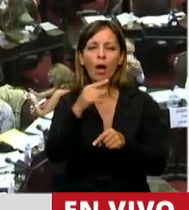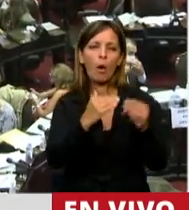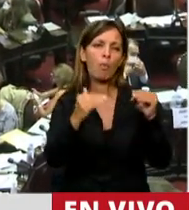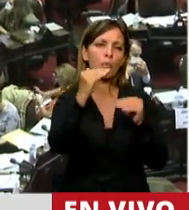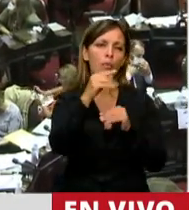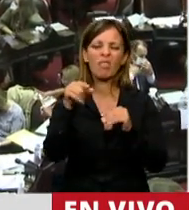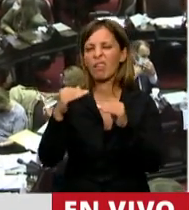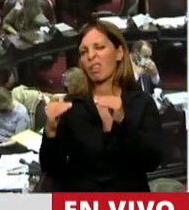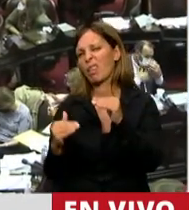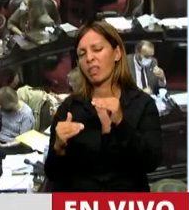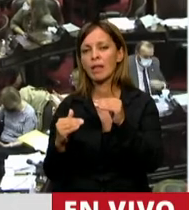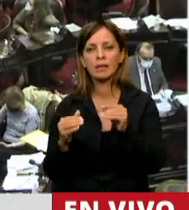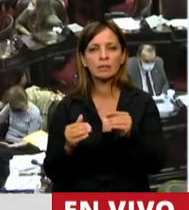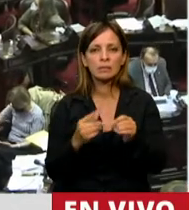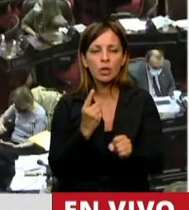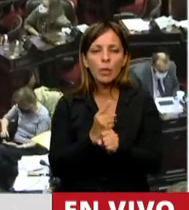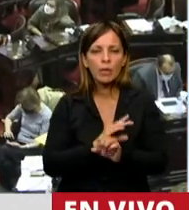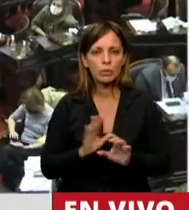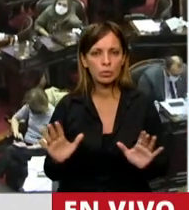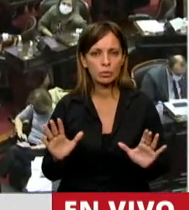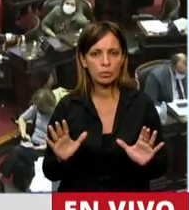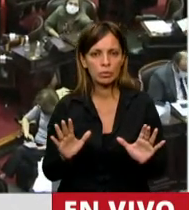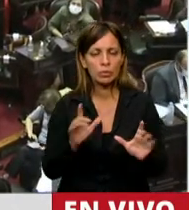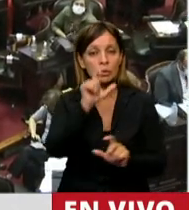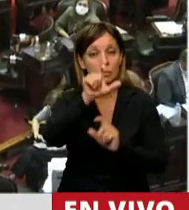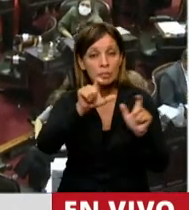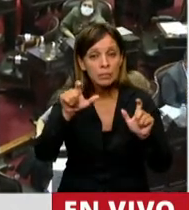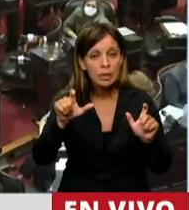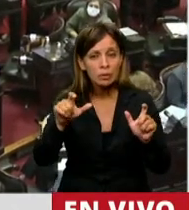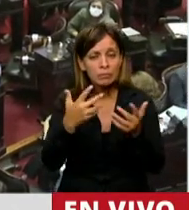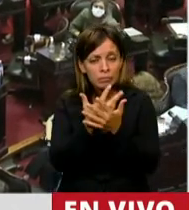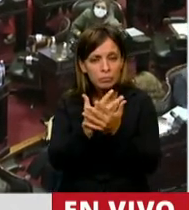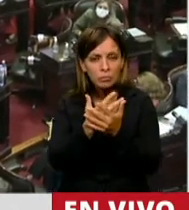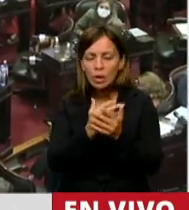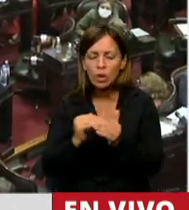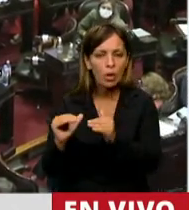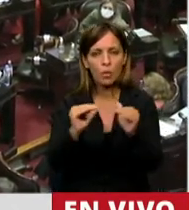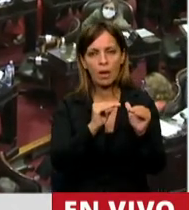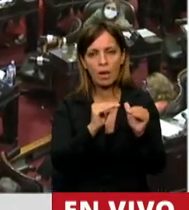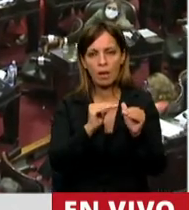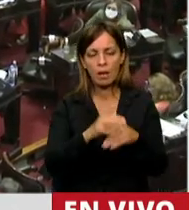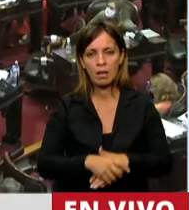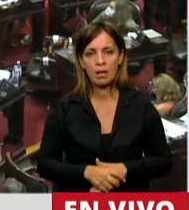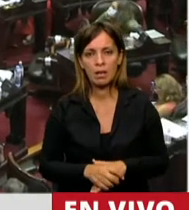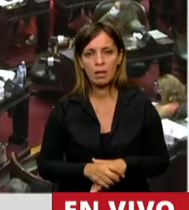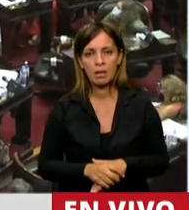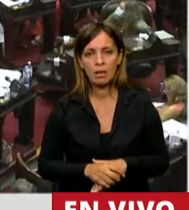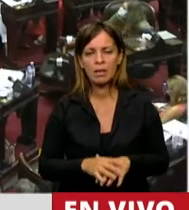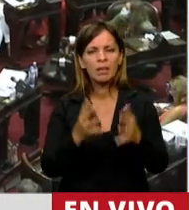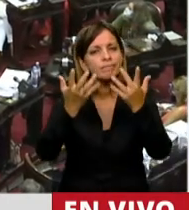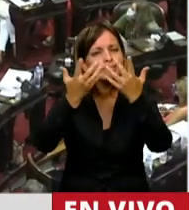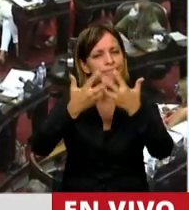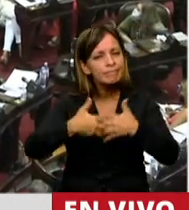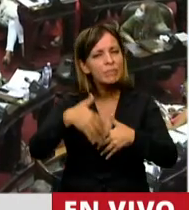son víctimas de segundas. Las víctimas son todas iguales. Implícitamente la